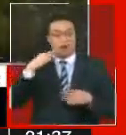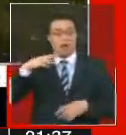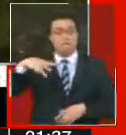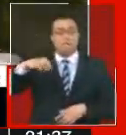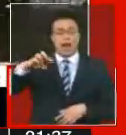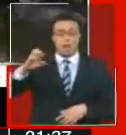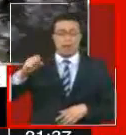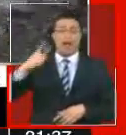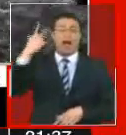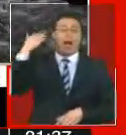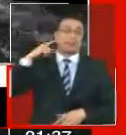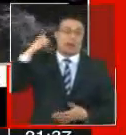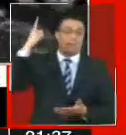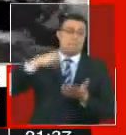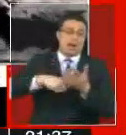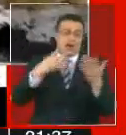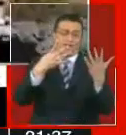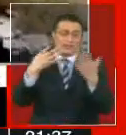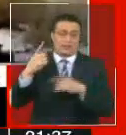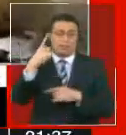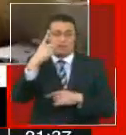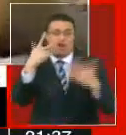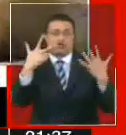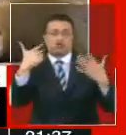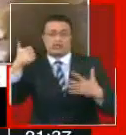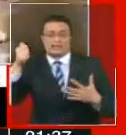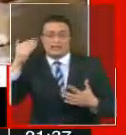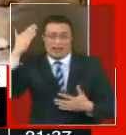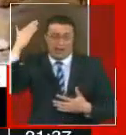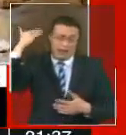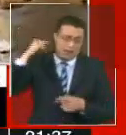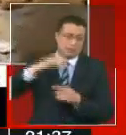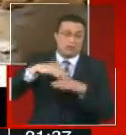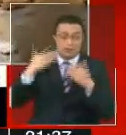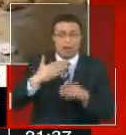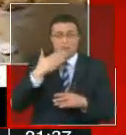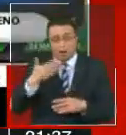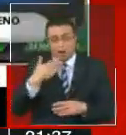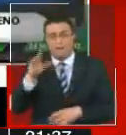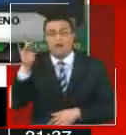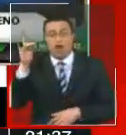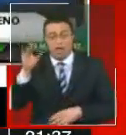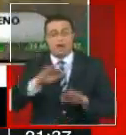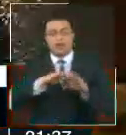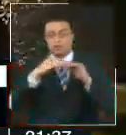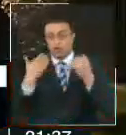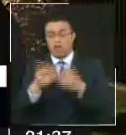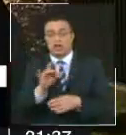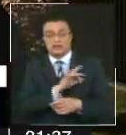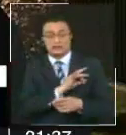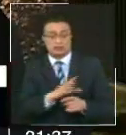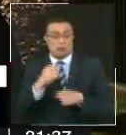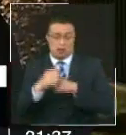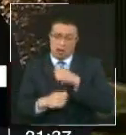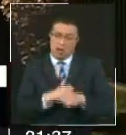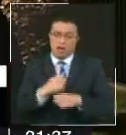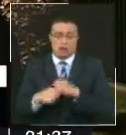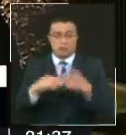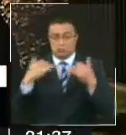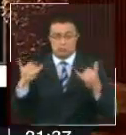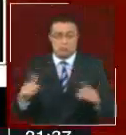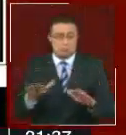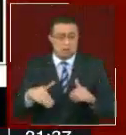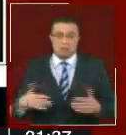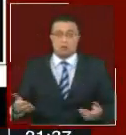el siglo XIX desde desde 1860 todas las declaraciones tanto bolivianas como como chilenas durante todo el siglo XX